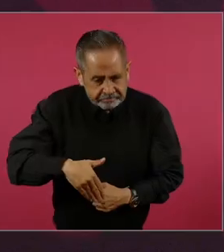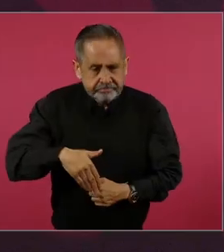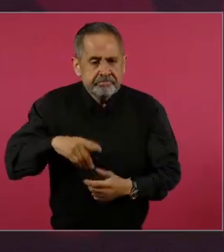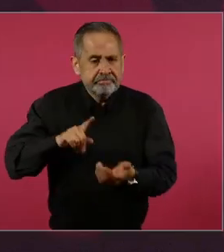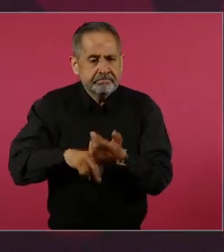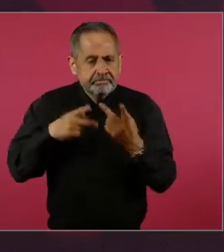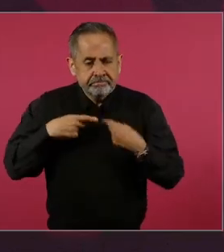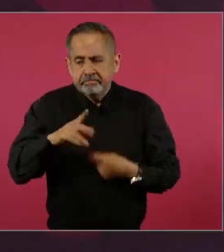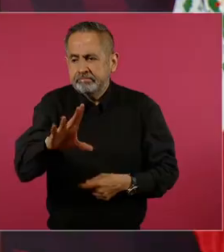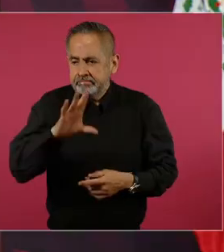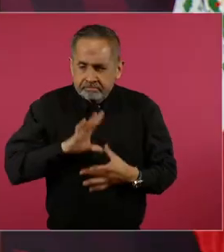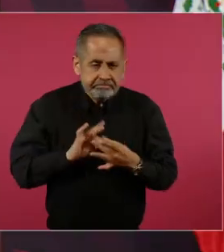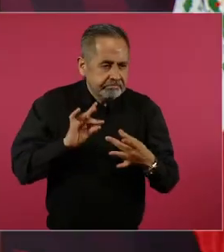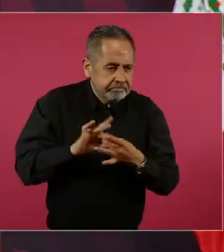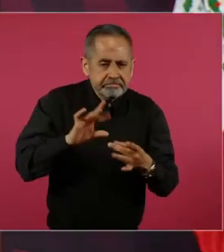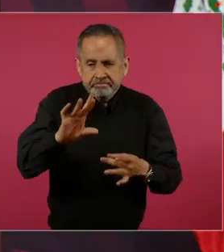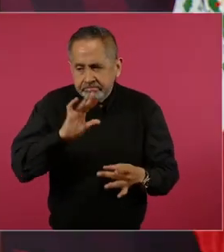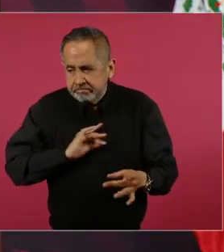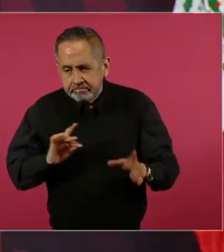y me lo expresan,